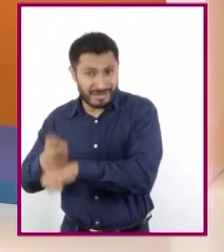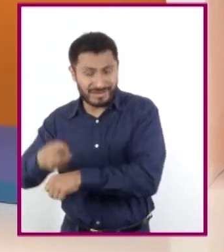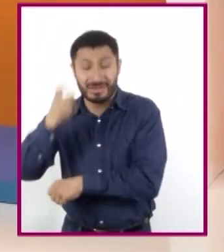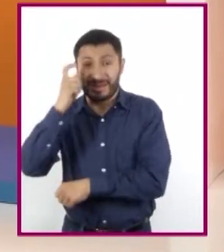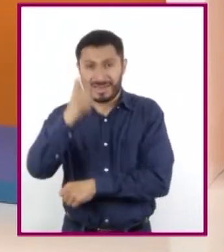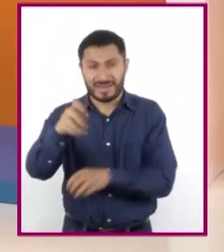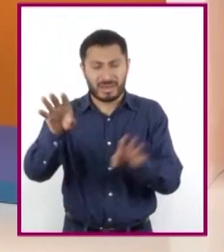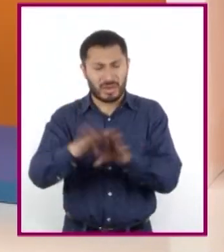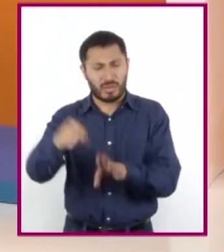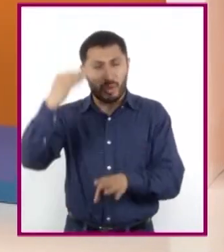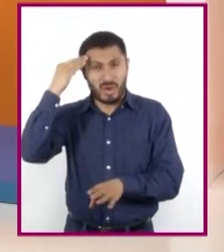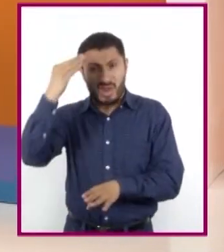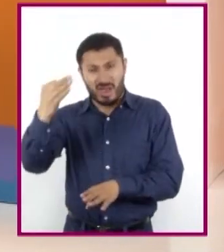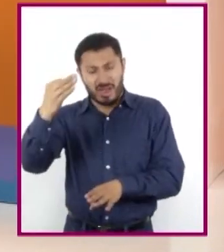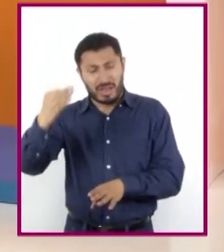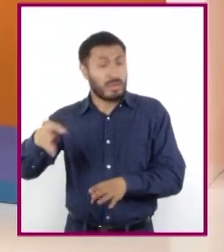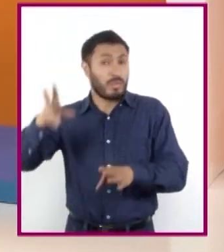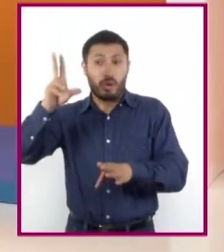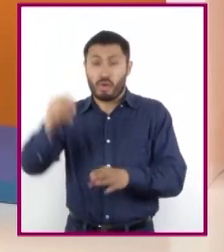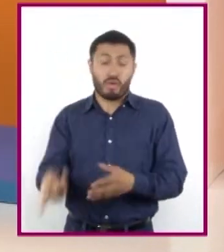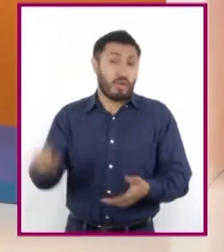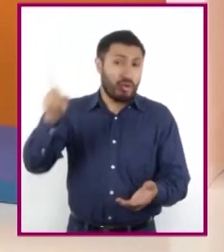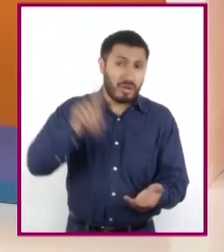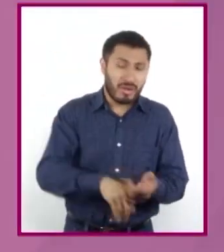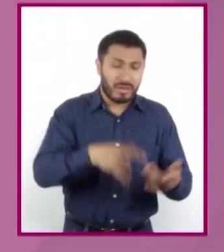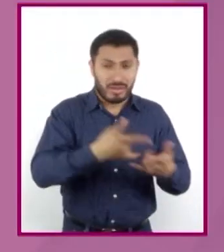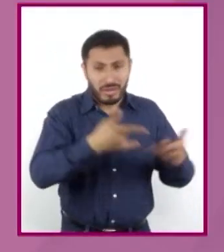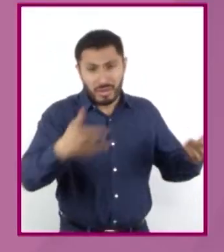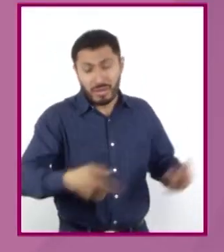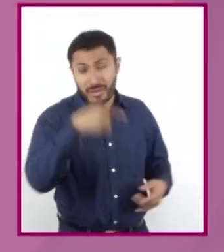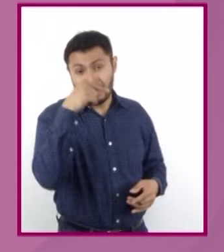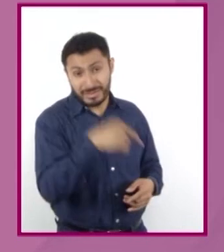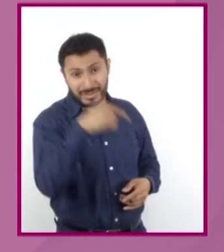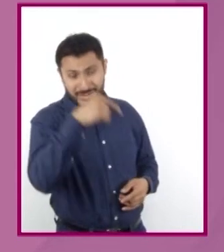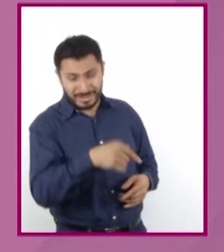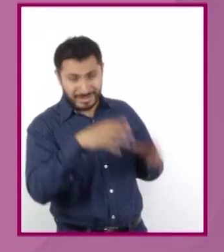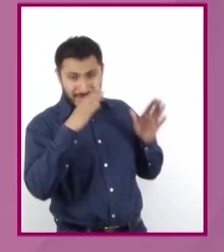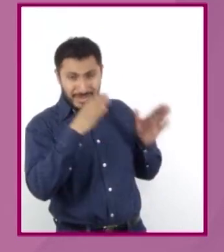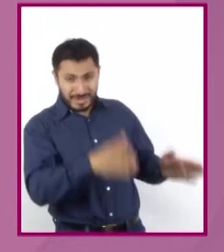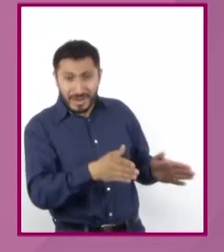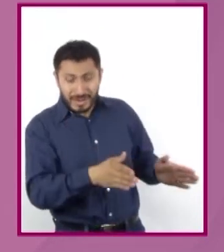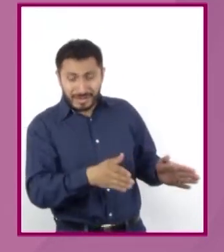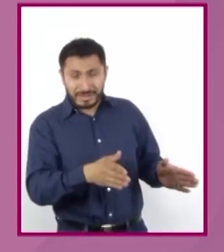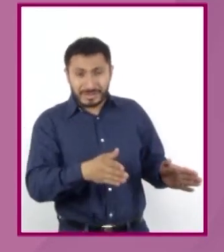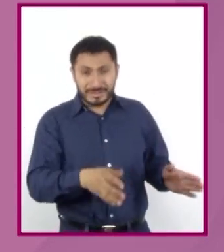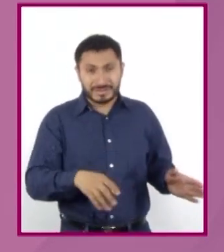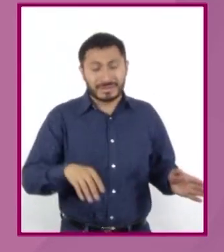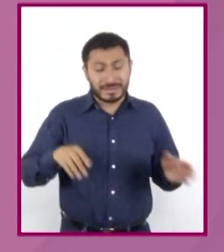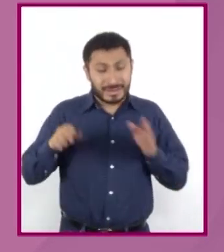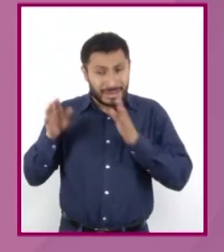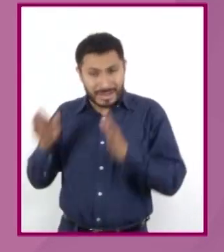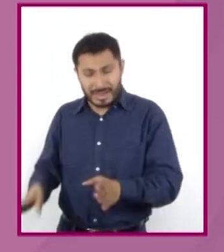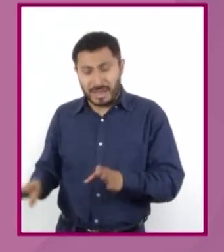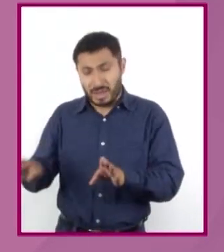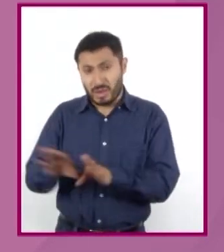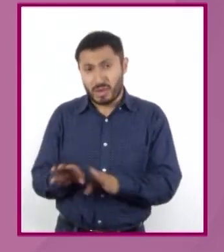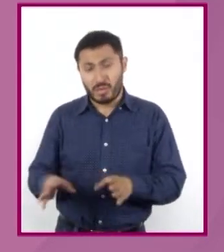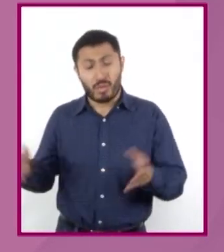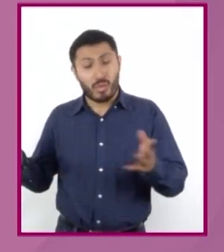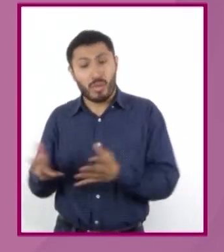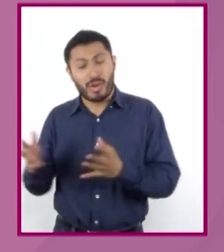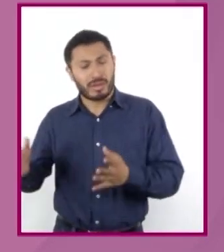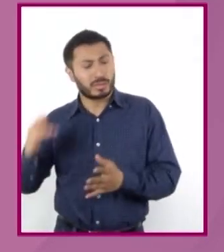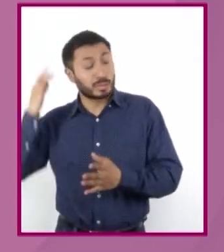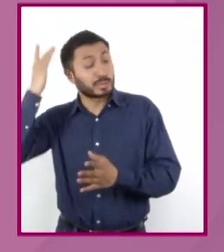una época a la que no pertenecieron. Son creadas con base en el análisis e